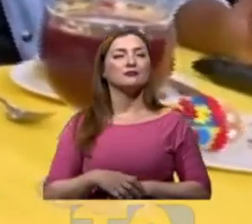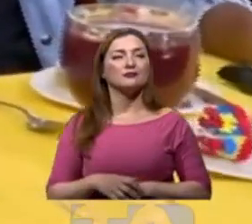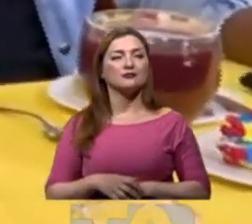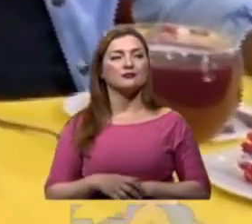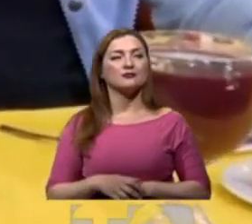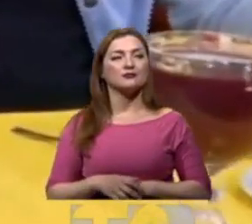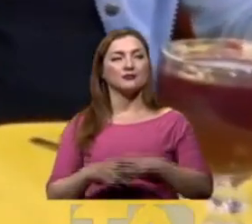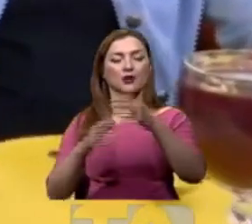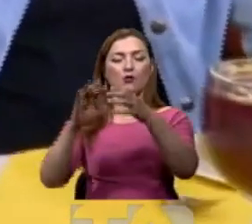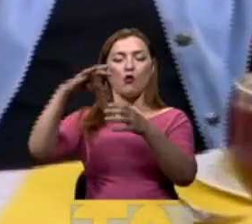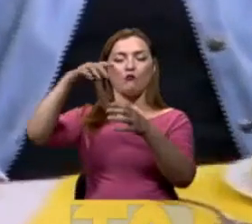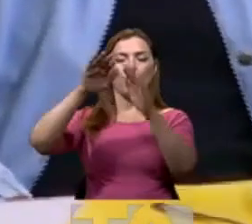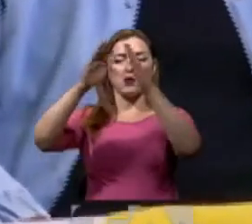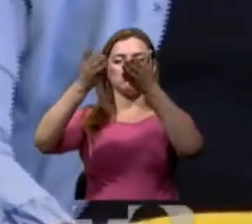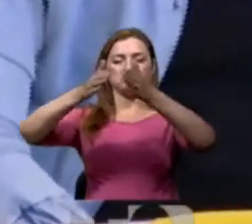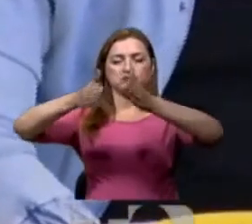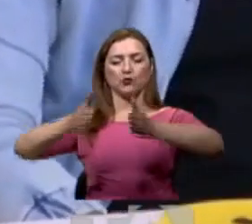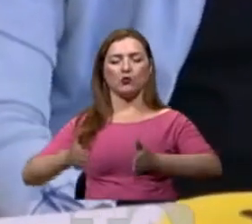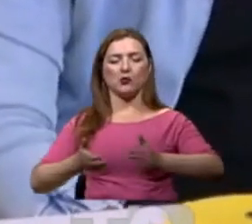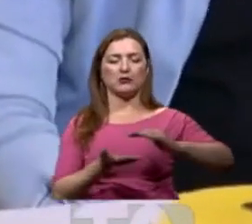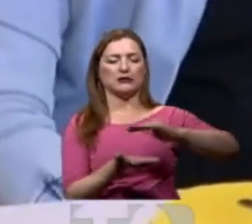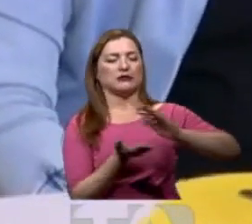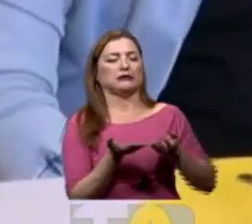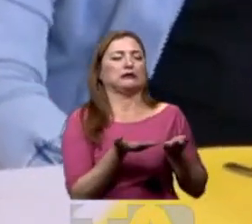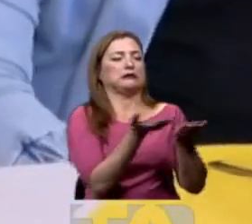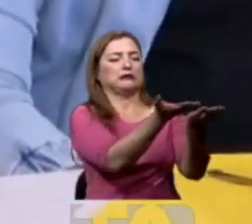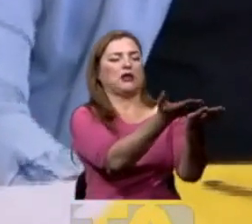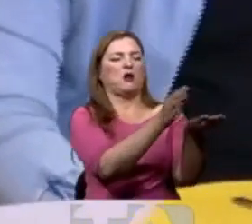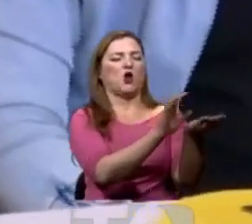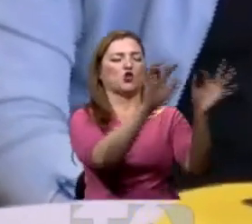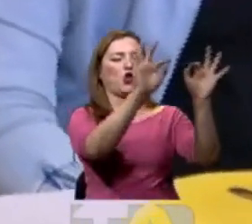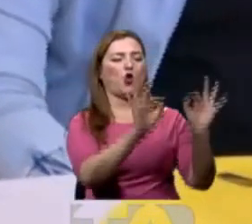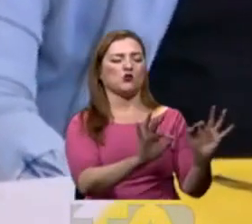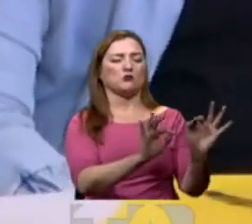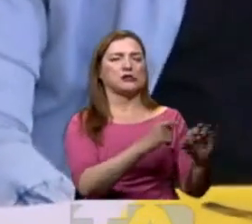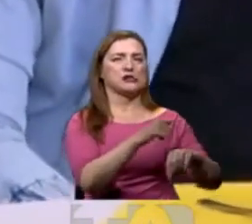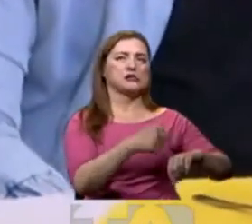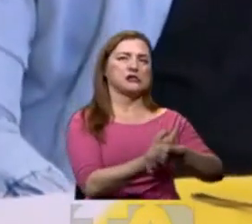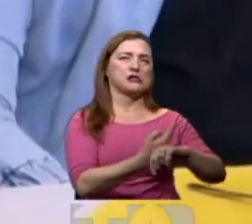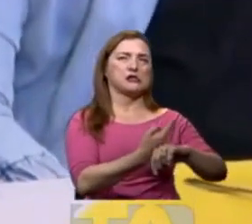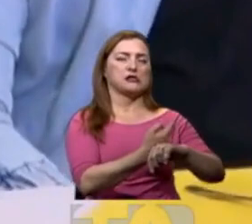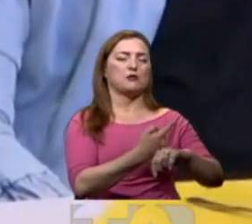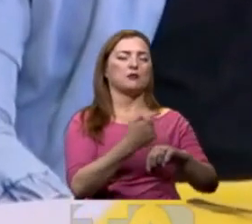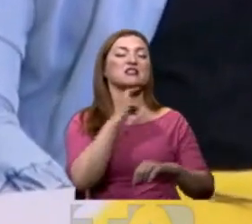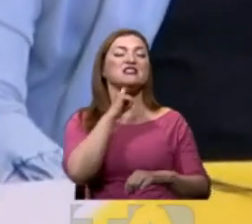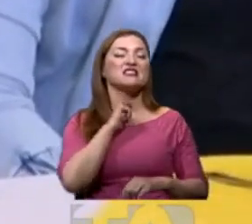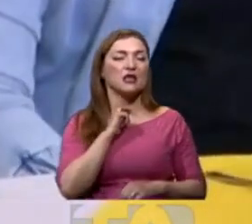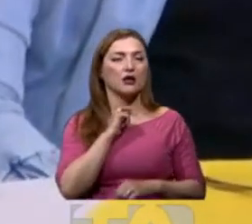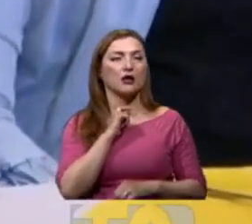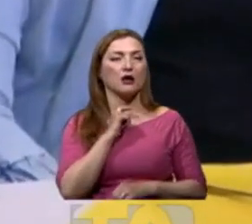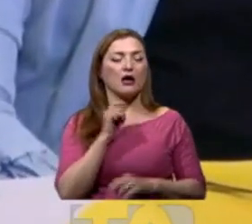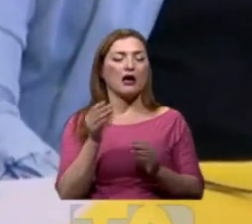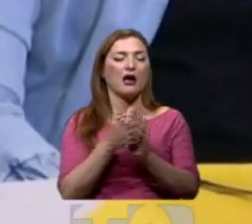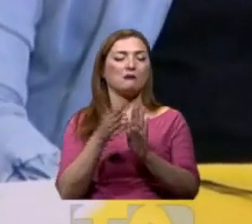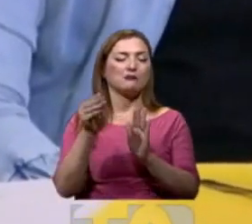que le damos a la guagua, que requiera más tiempo de horneado. Sí, tiende a secarse en el centro. Ahí recomendaríamos el uso de un poquito más de